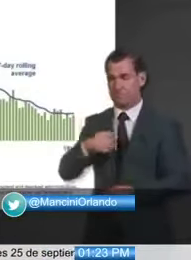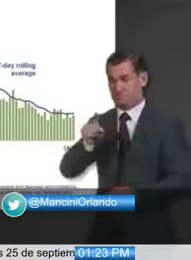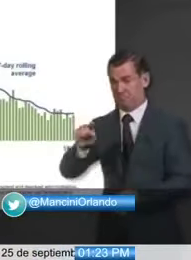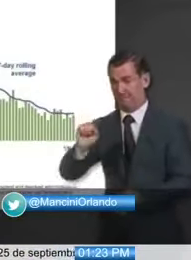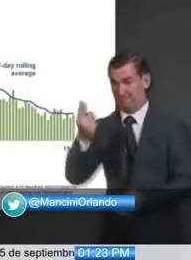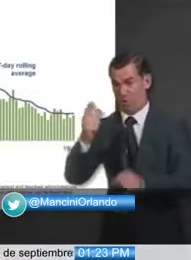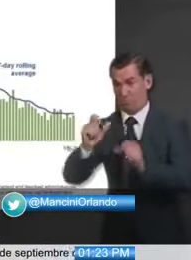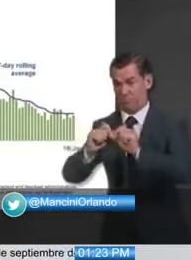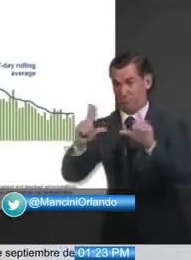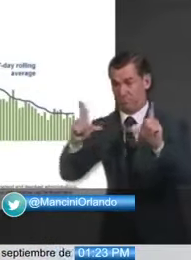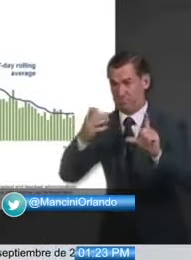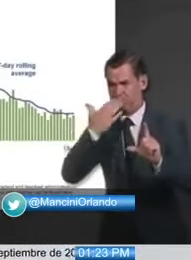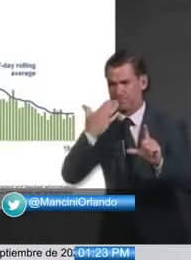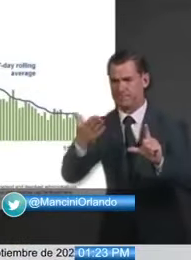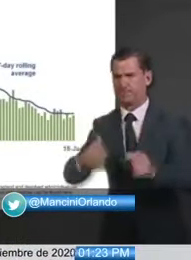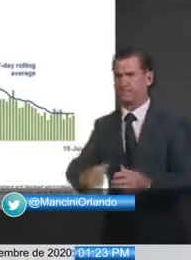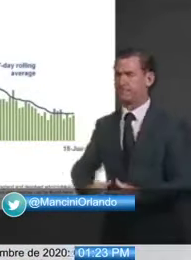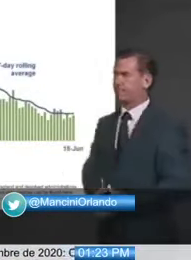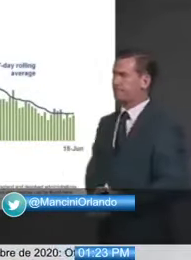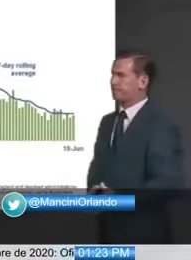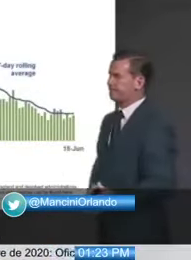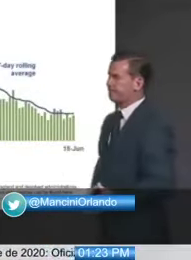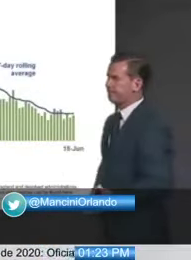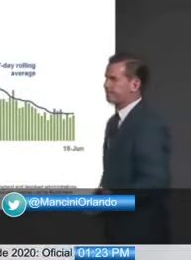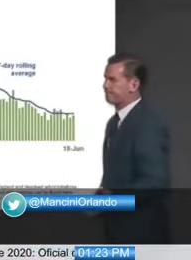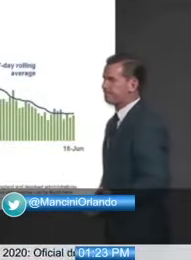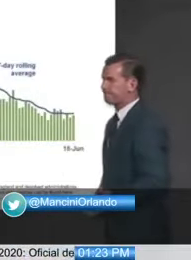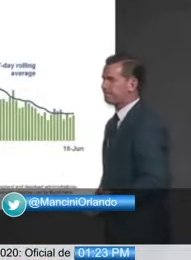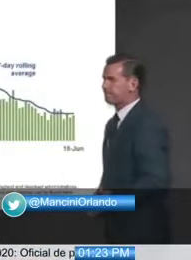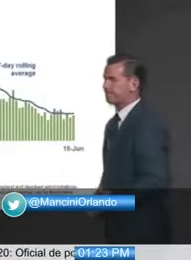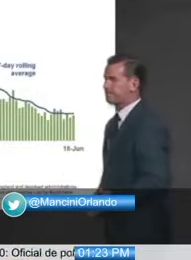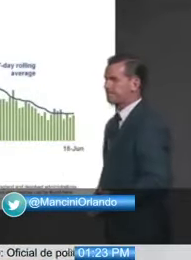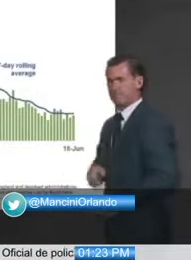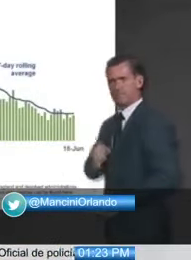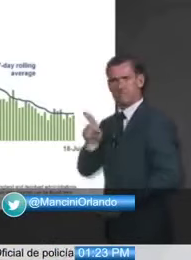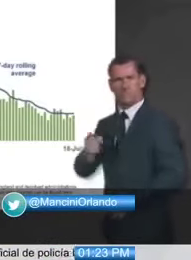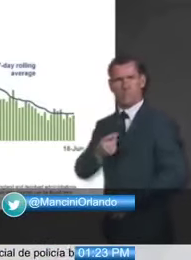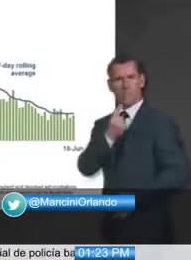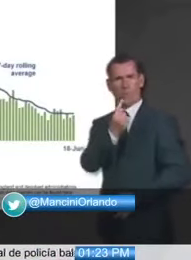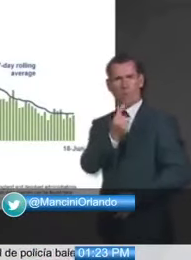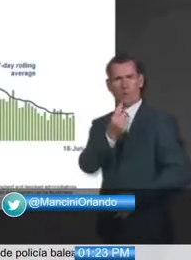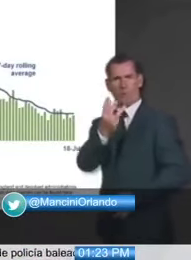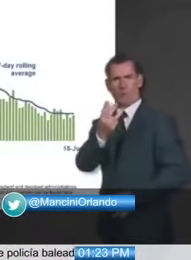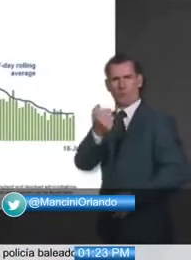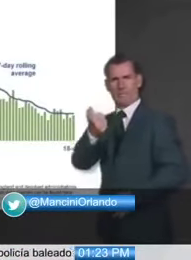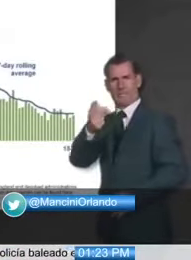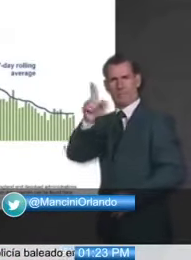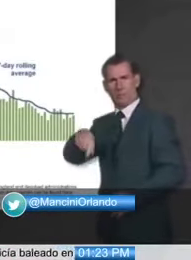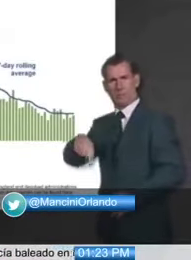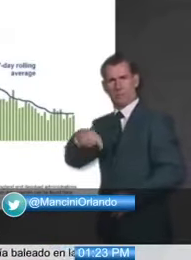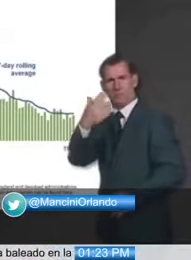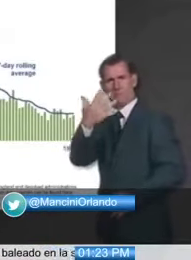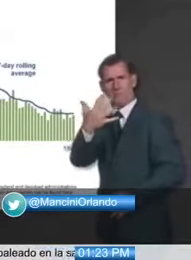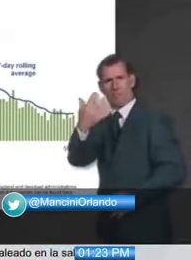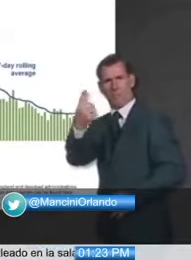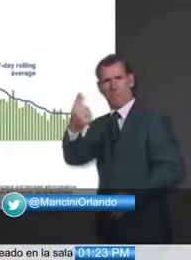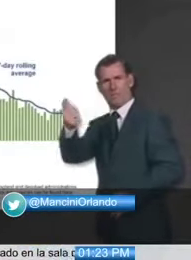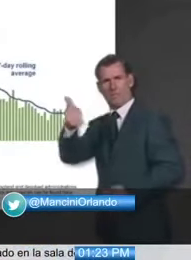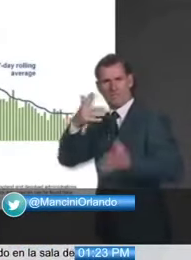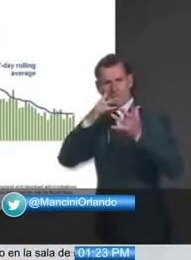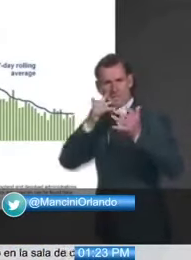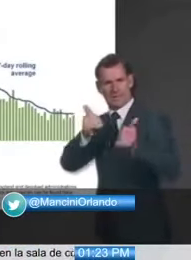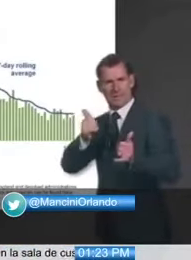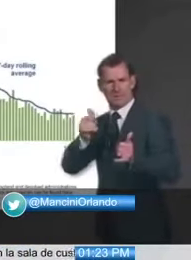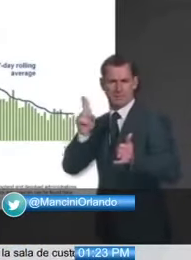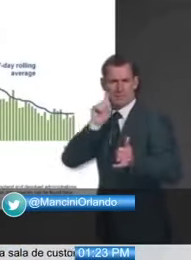lugar y es que las empresas ahora deben mostrar un código qr para que las personas lo escaneen a su ingreso la aplicación permite a los